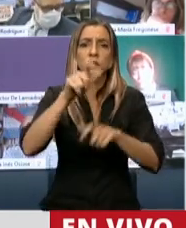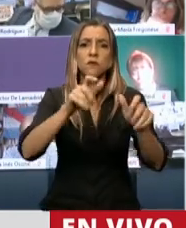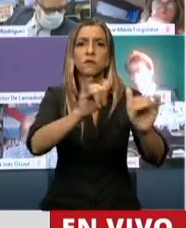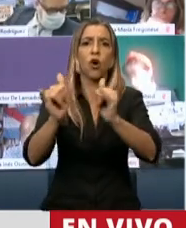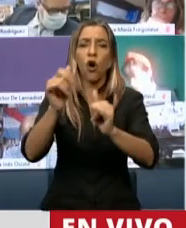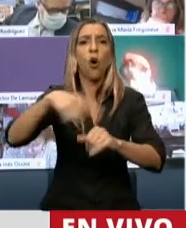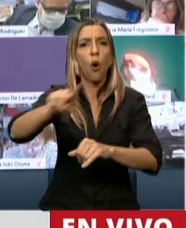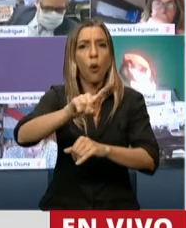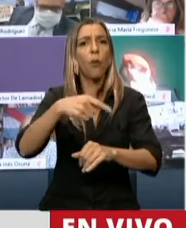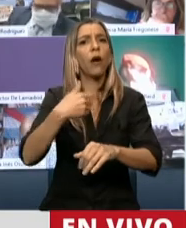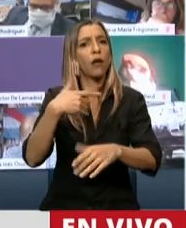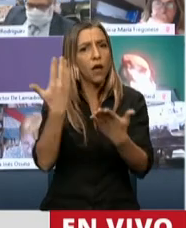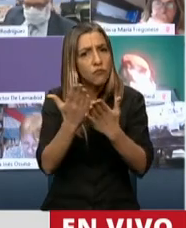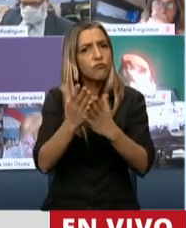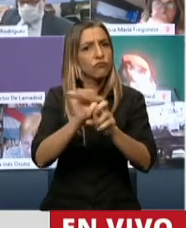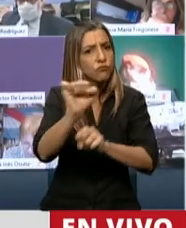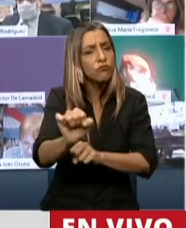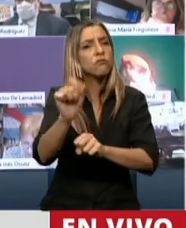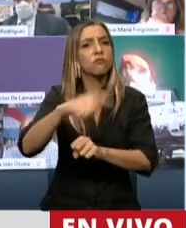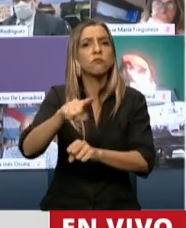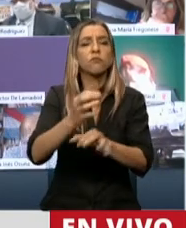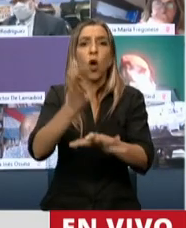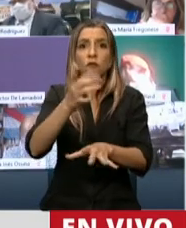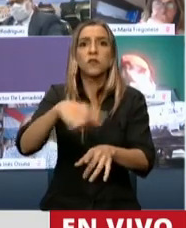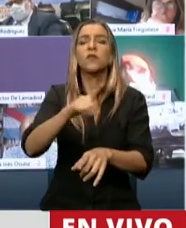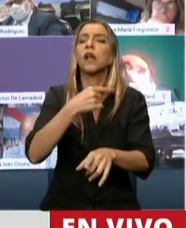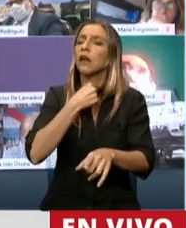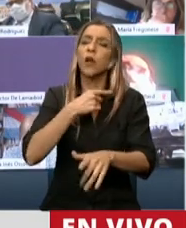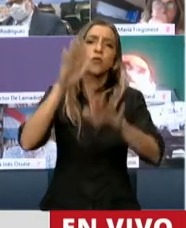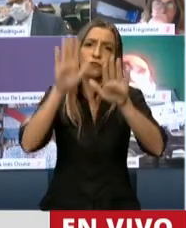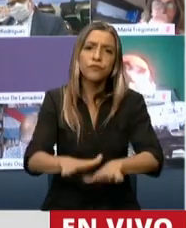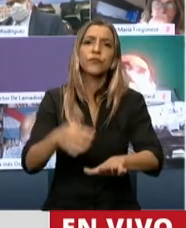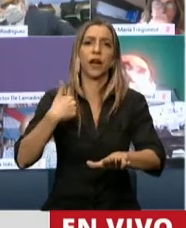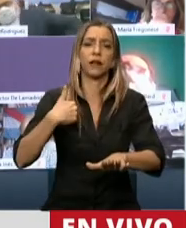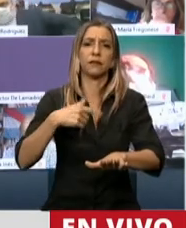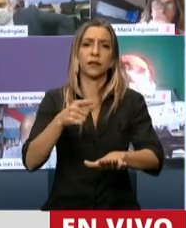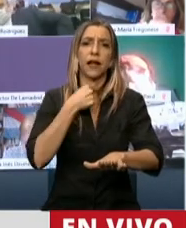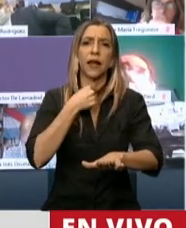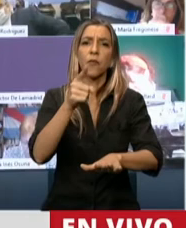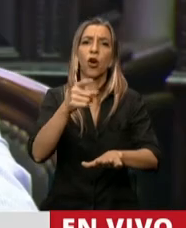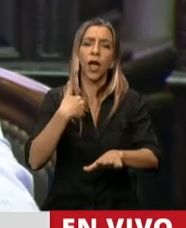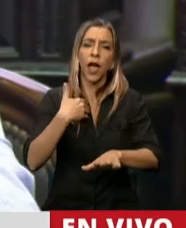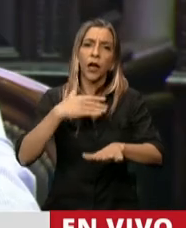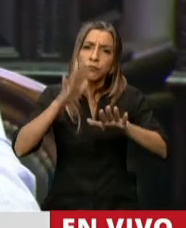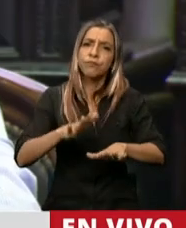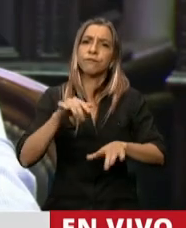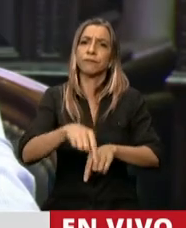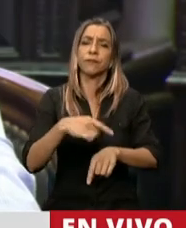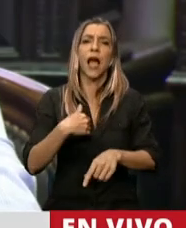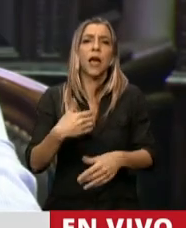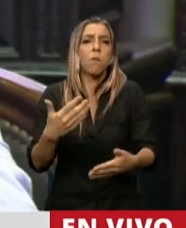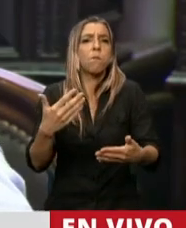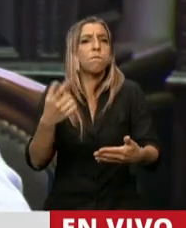queremos que sigan eligiendo este país, porque vean que en este país existe una